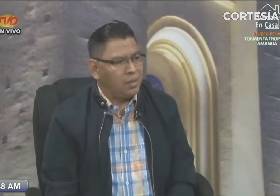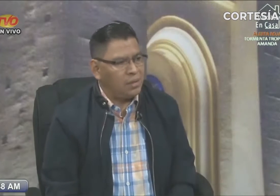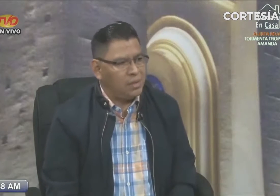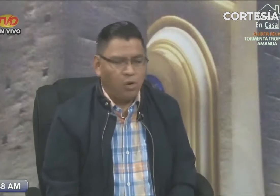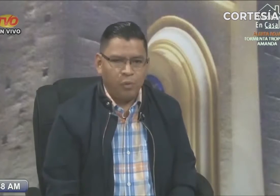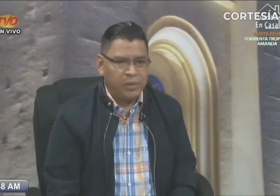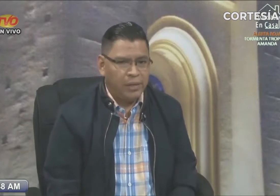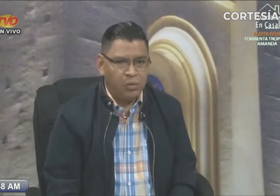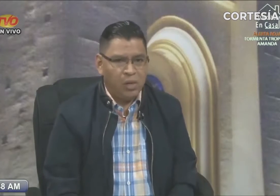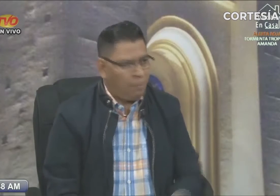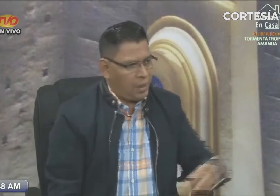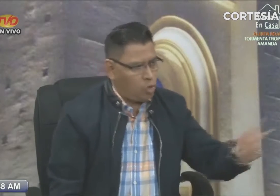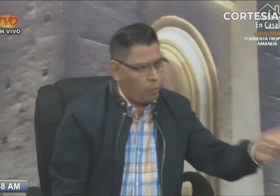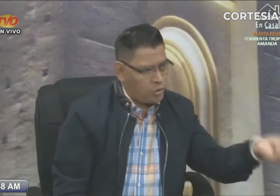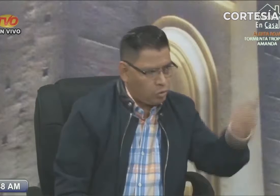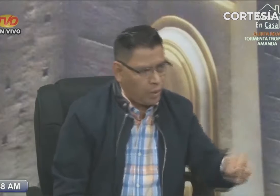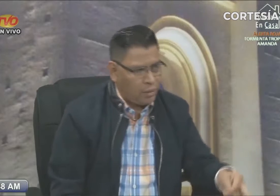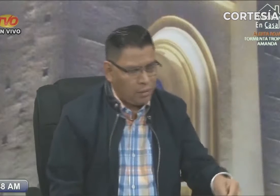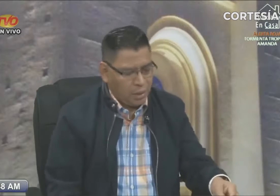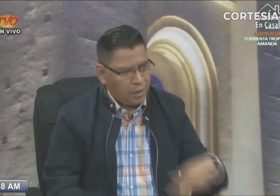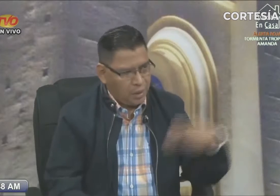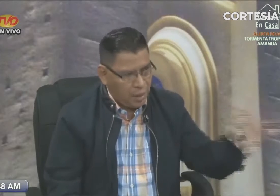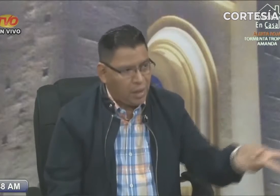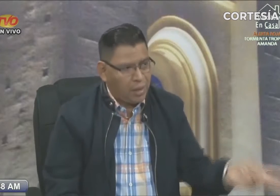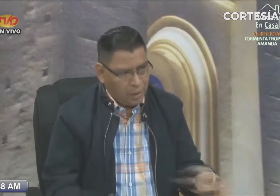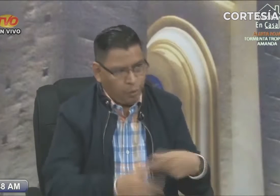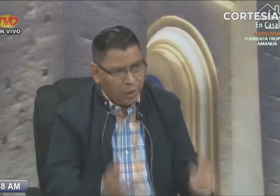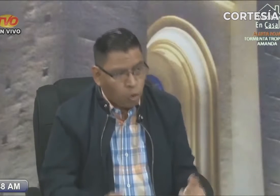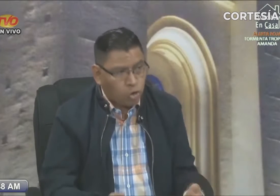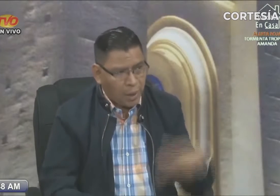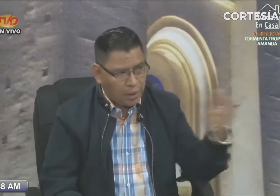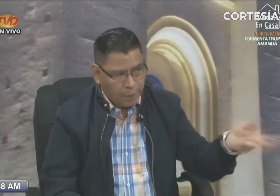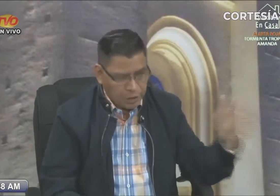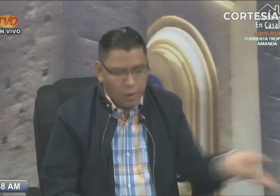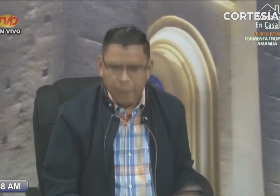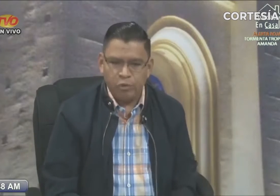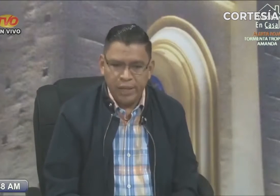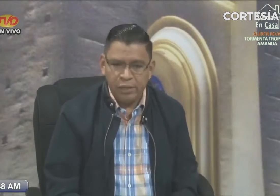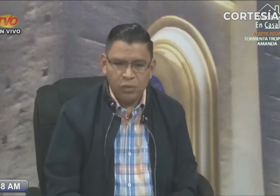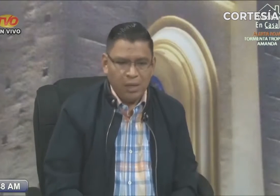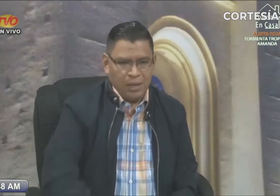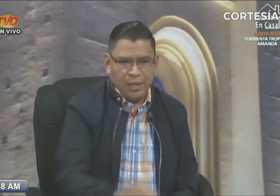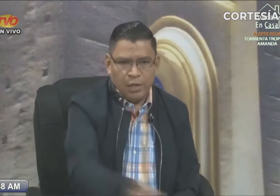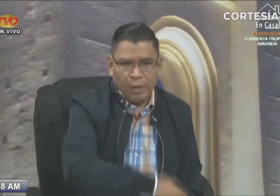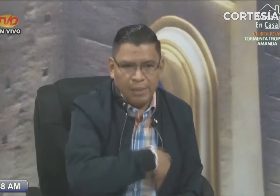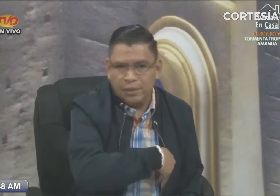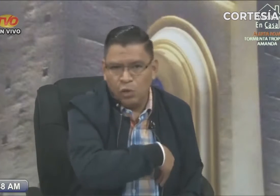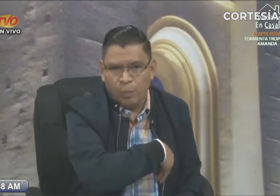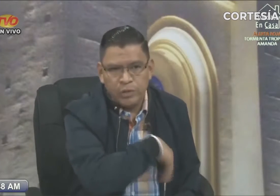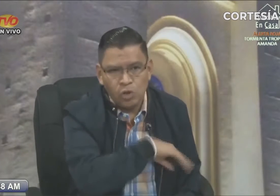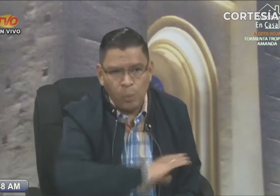del 75% para el 2% que se tenía después del 8% que pasaron al 10%, que se ha dado